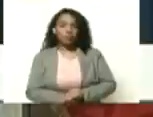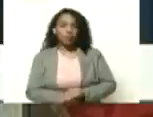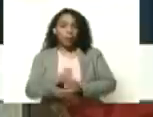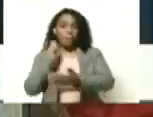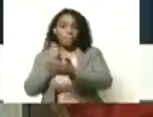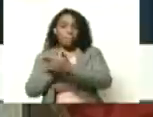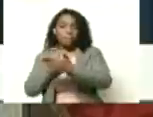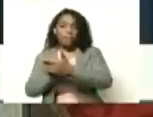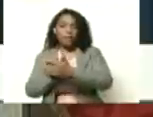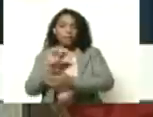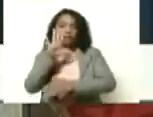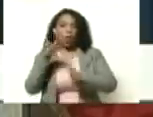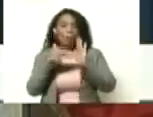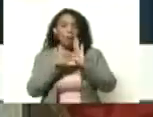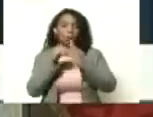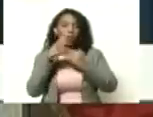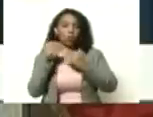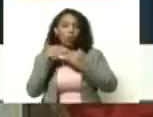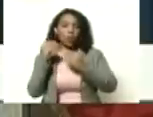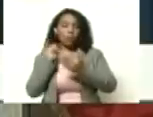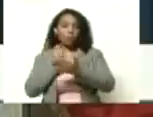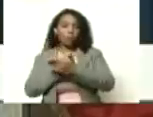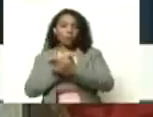de cinco mil dólares